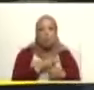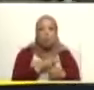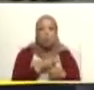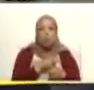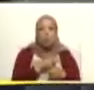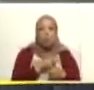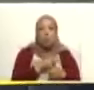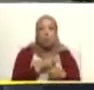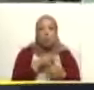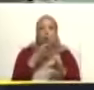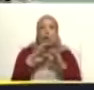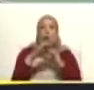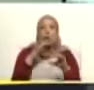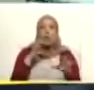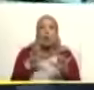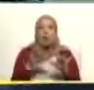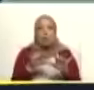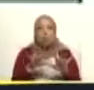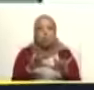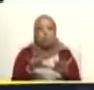a una computadora